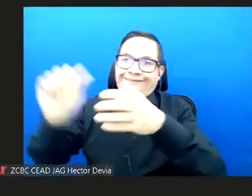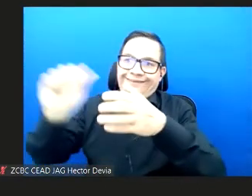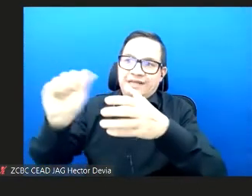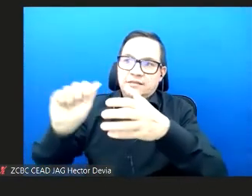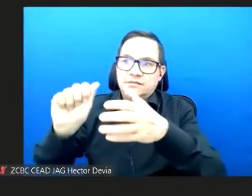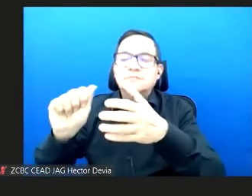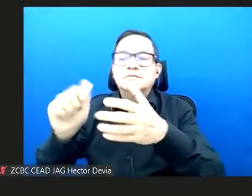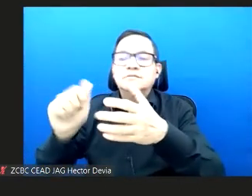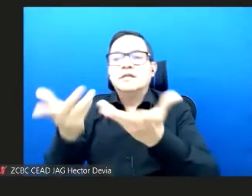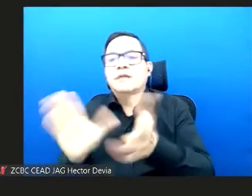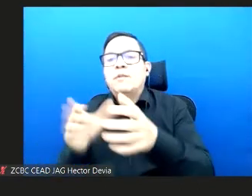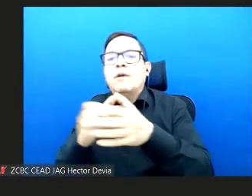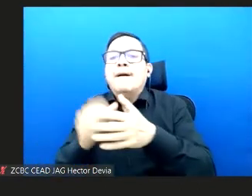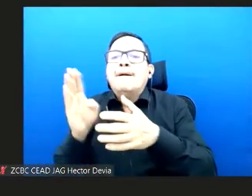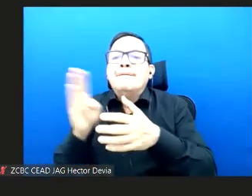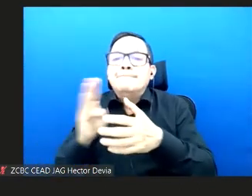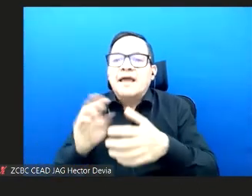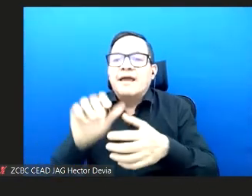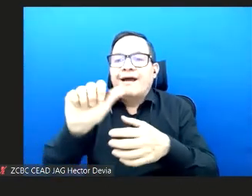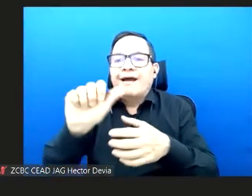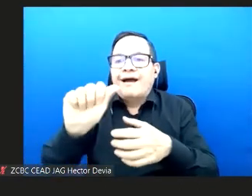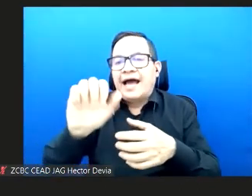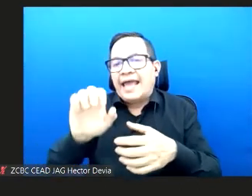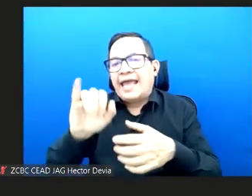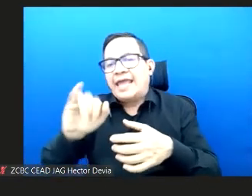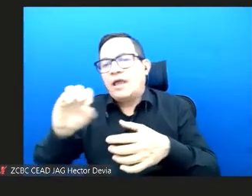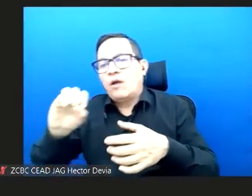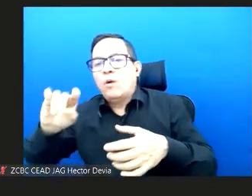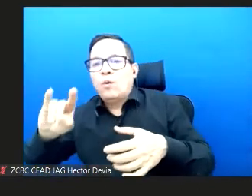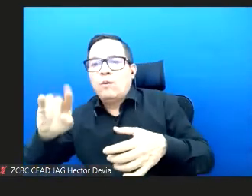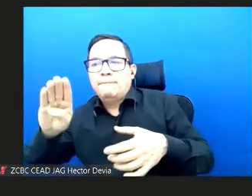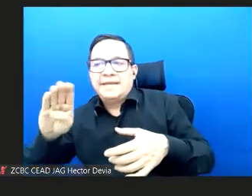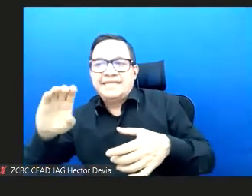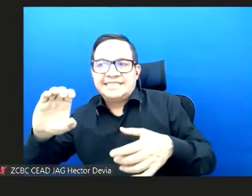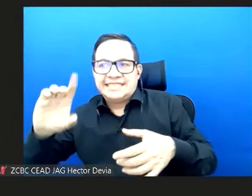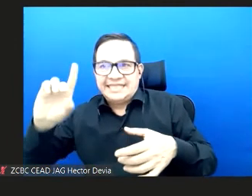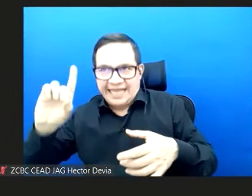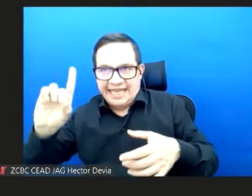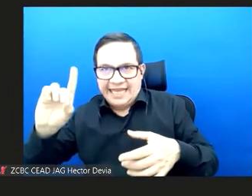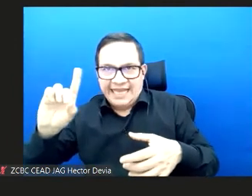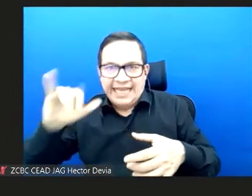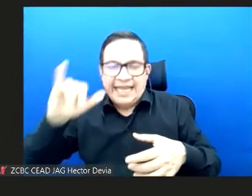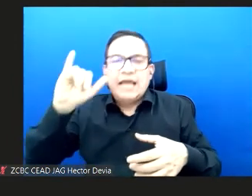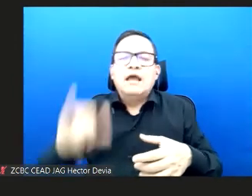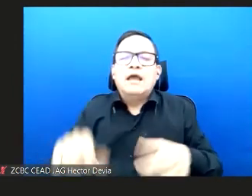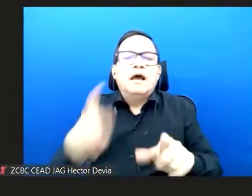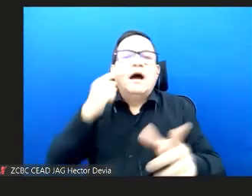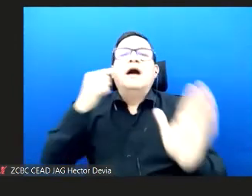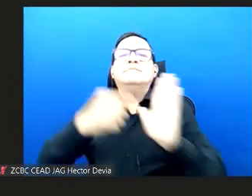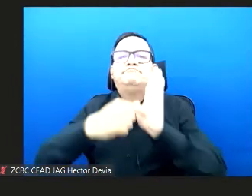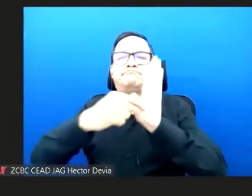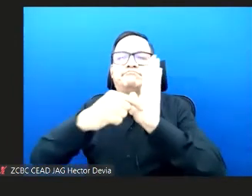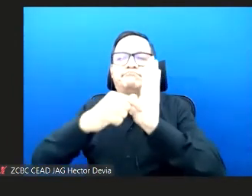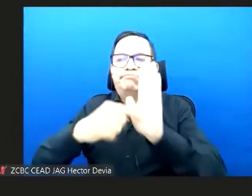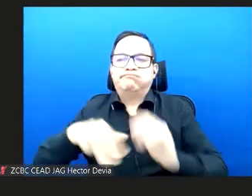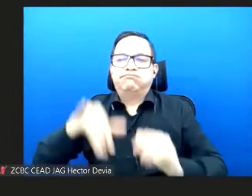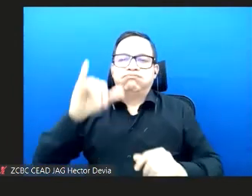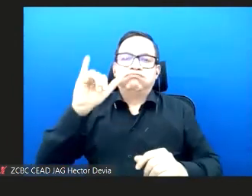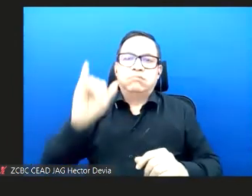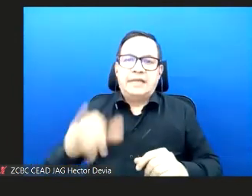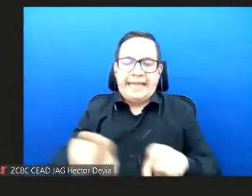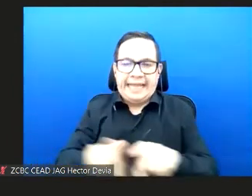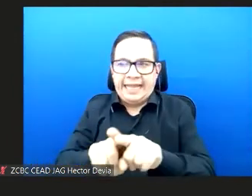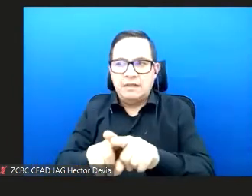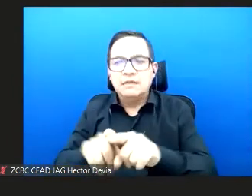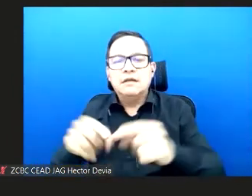B corresponde a A, E, I, O, B, C, D. Como vemos, hay